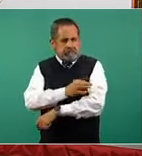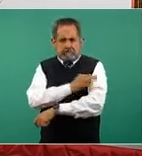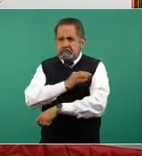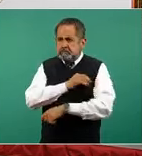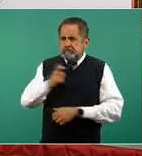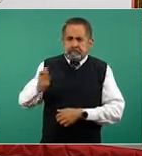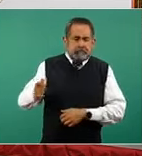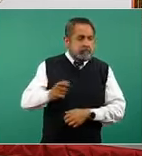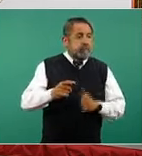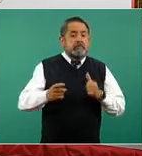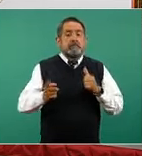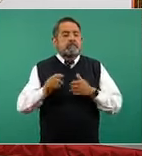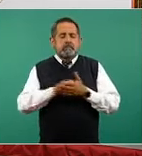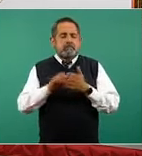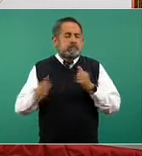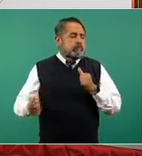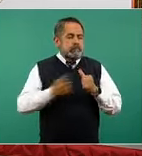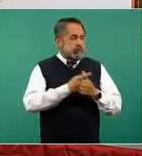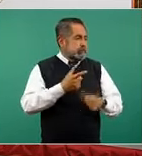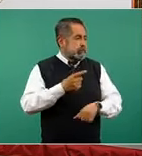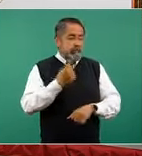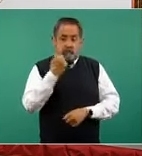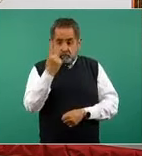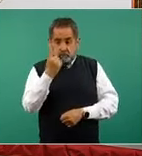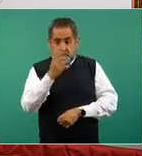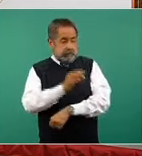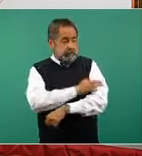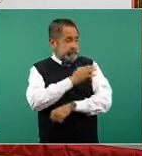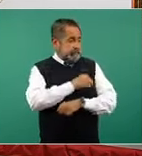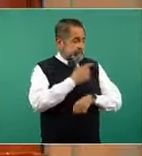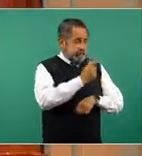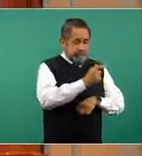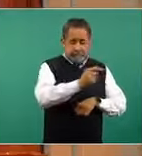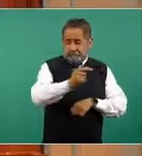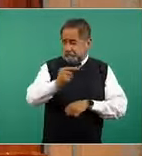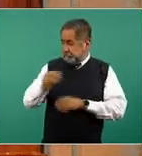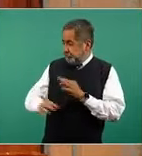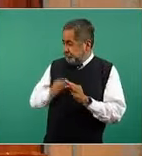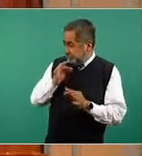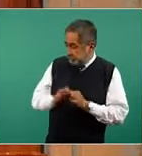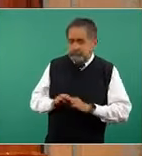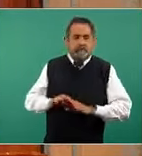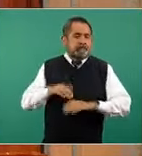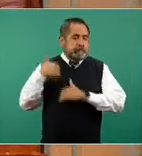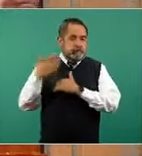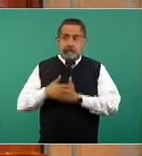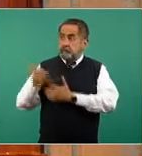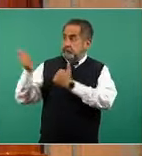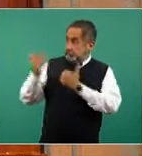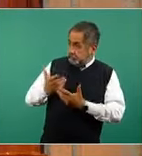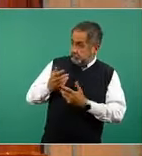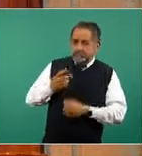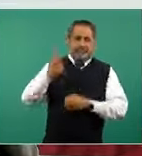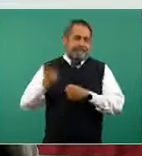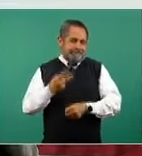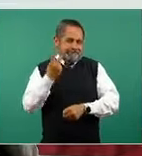primeras dosis, teniendo obviamente aseguradas los embarques que en su momento se utilizarán para las